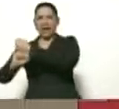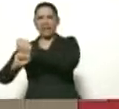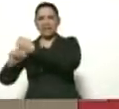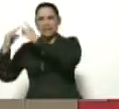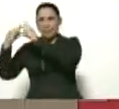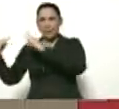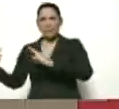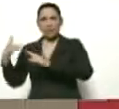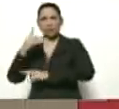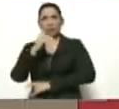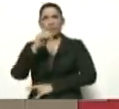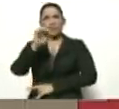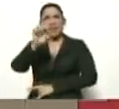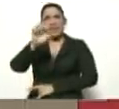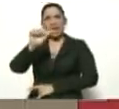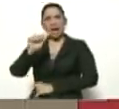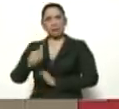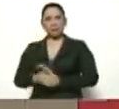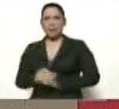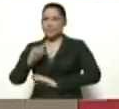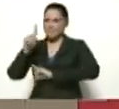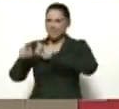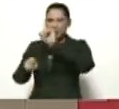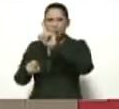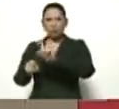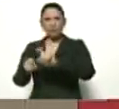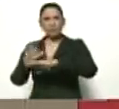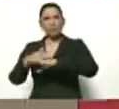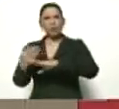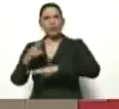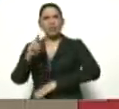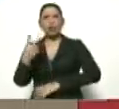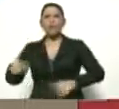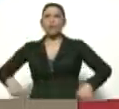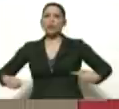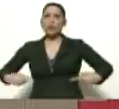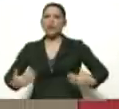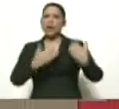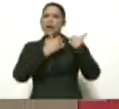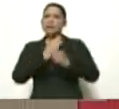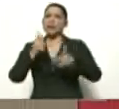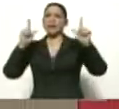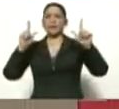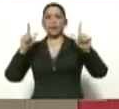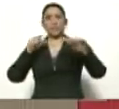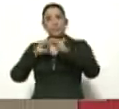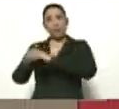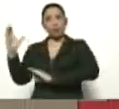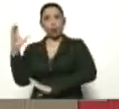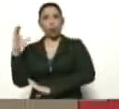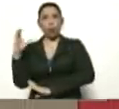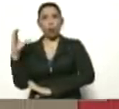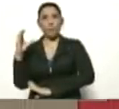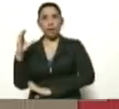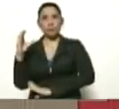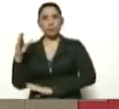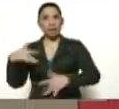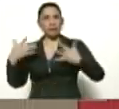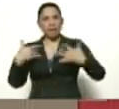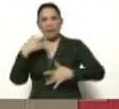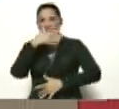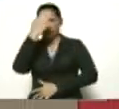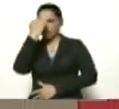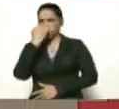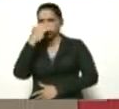de la dea y pregúntense por qué doble rueda ejerce libremente a sus actividades criminales